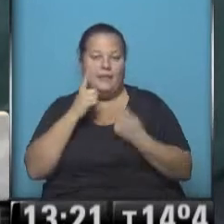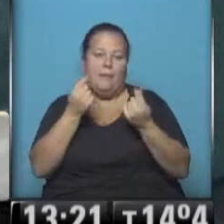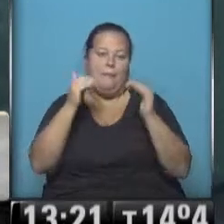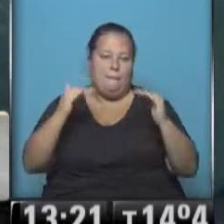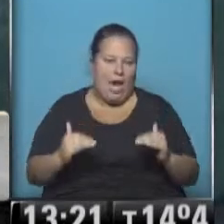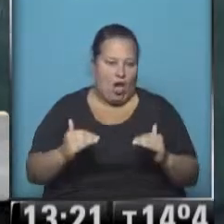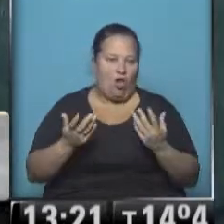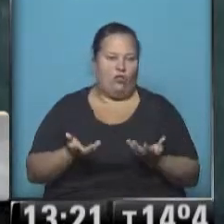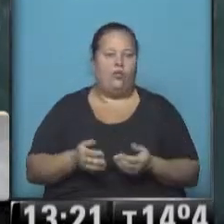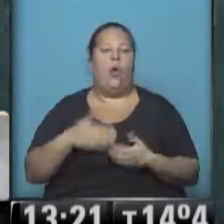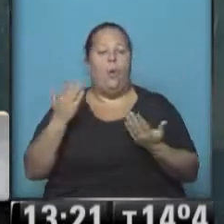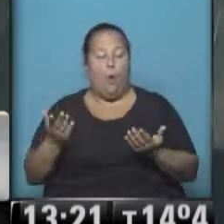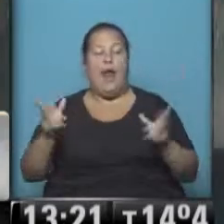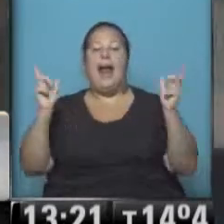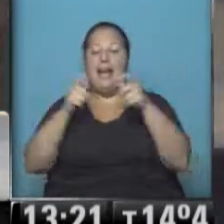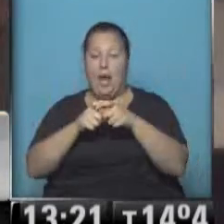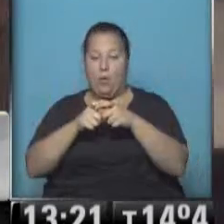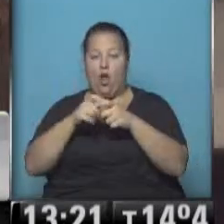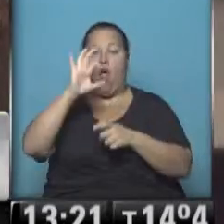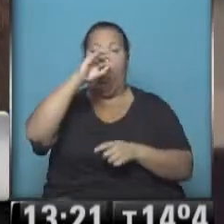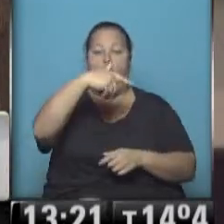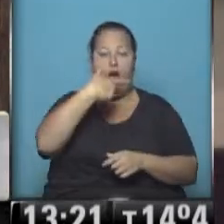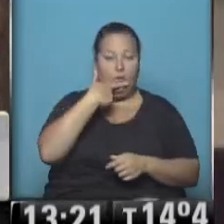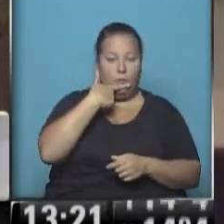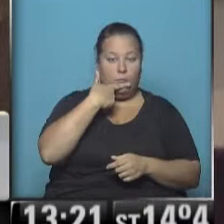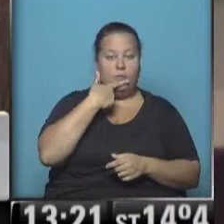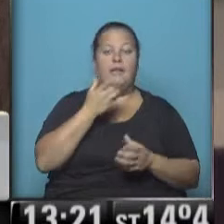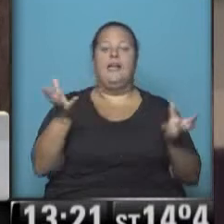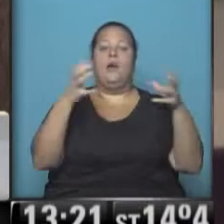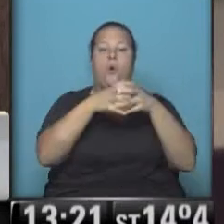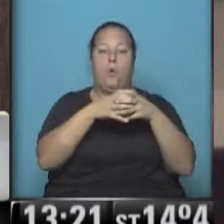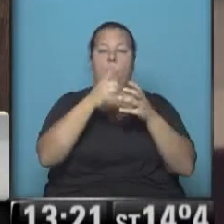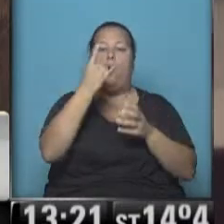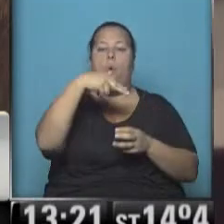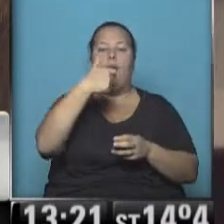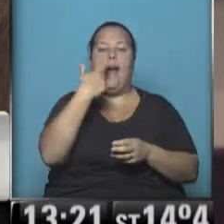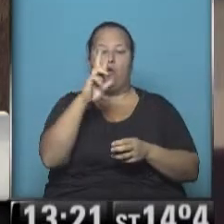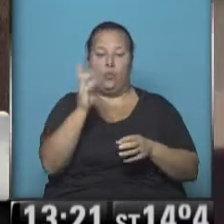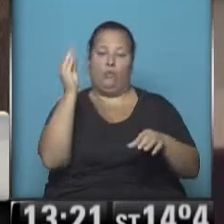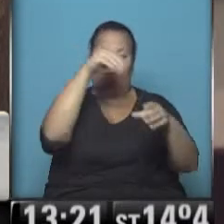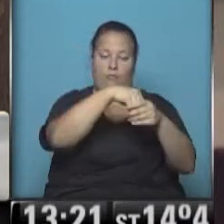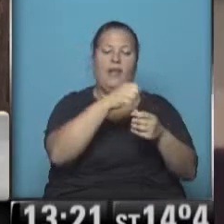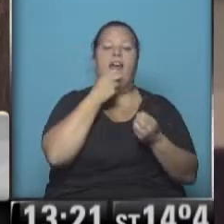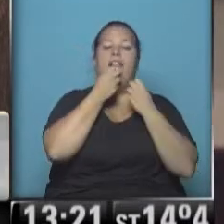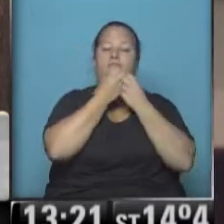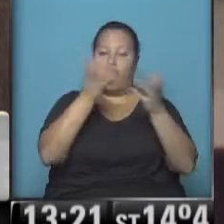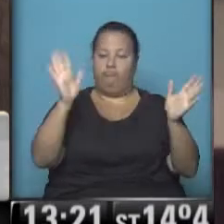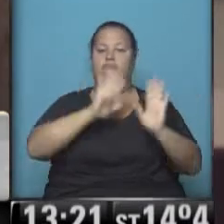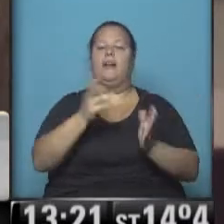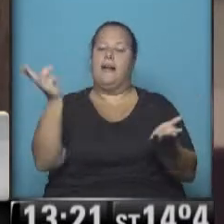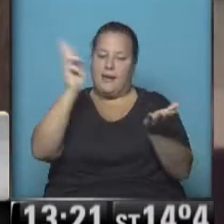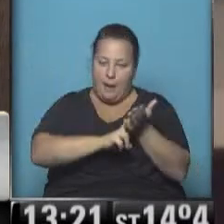costo menor bueno tanto en la reunión de la organización mundial de la salud que se reunió el grupo unasur sale una declaración y se